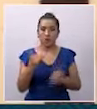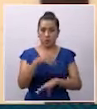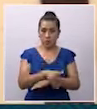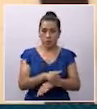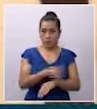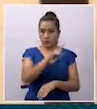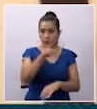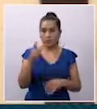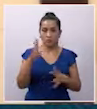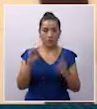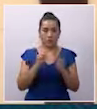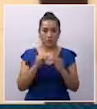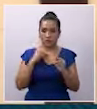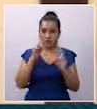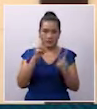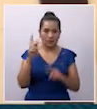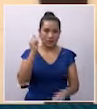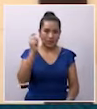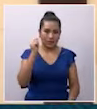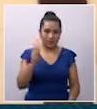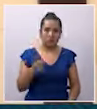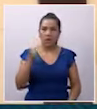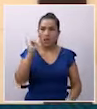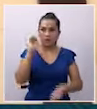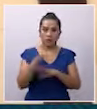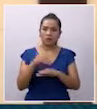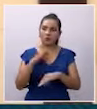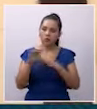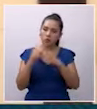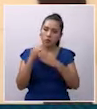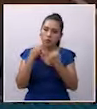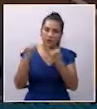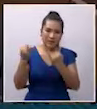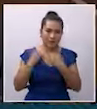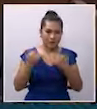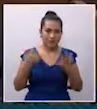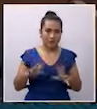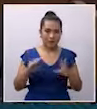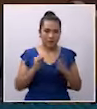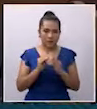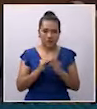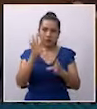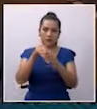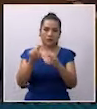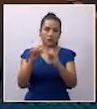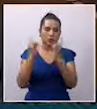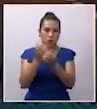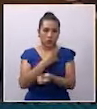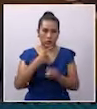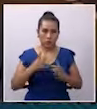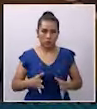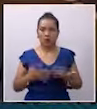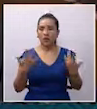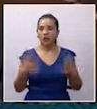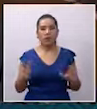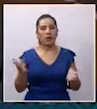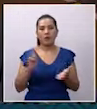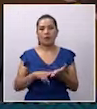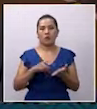hasta el último reporte que tuve, yo me vine aquí directamente del Parlamento, es que ya hemos